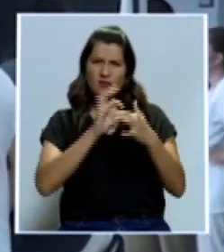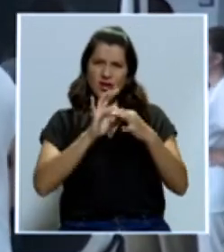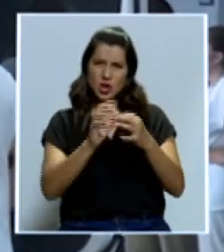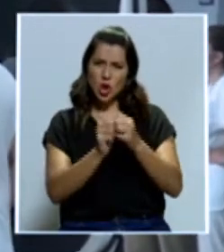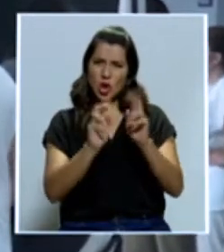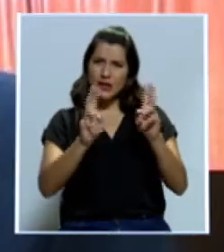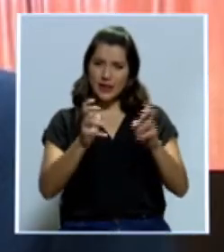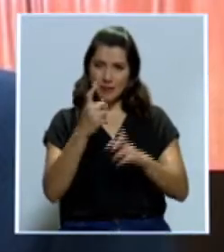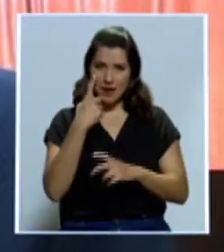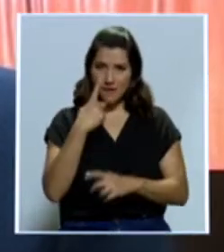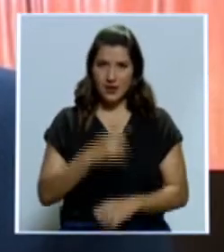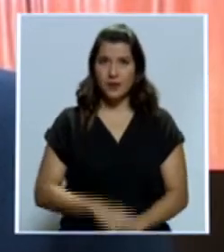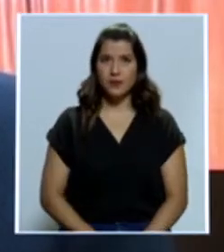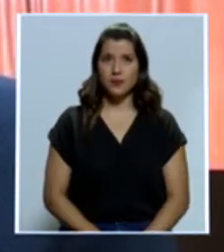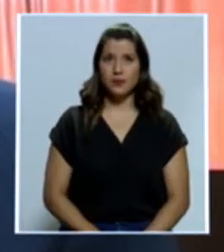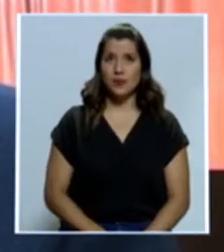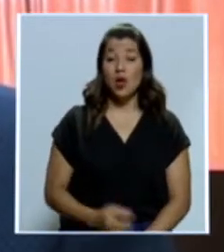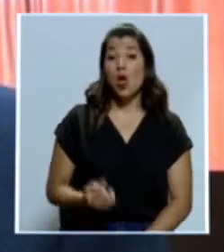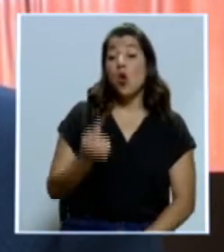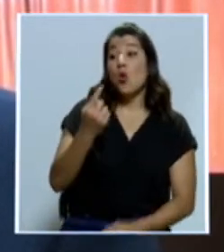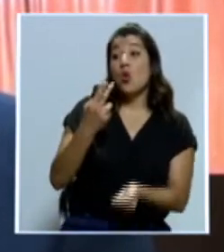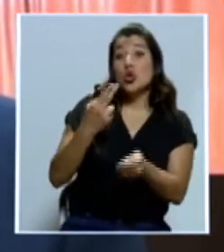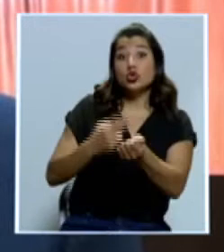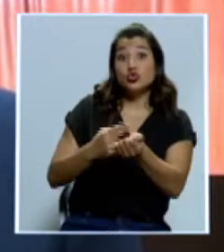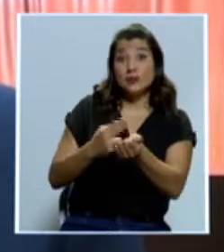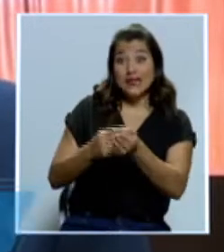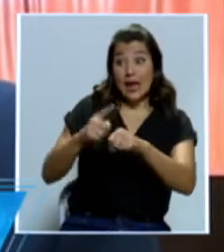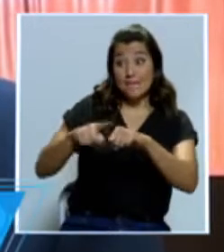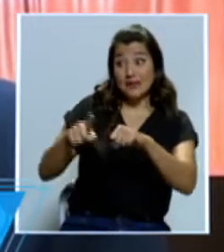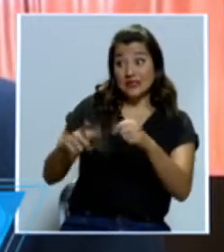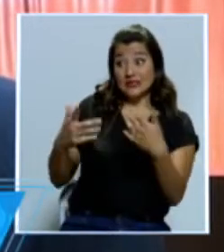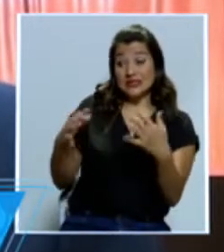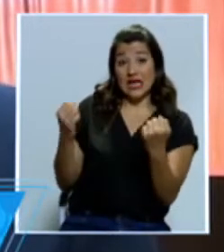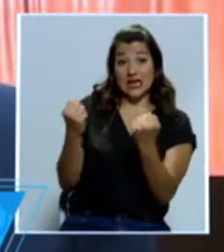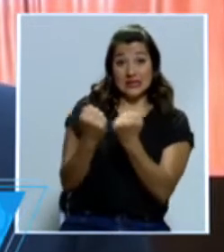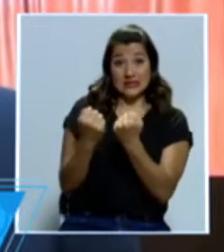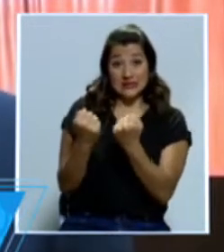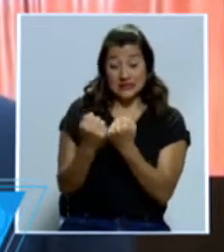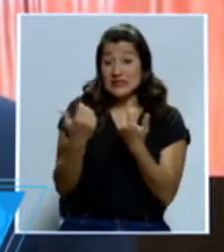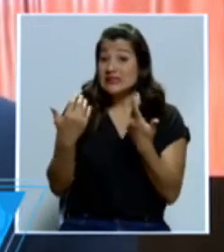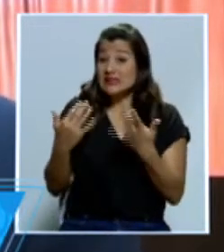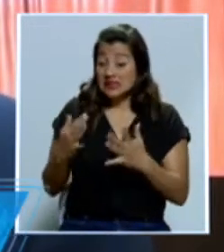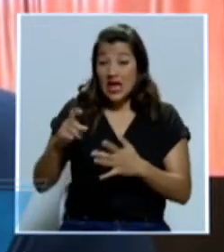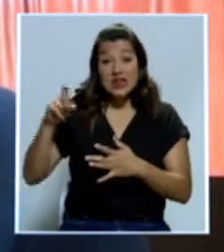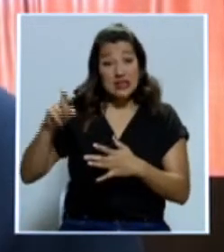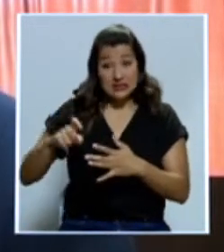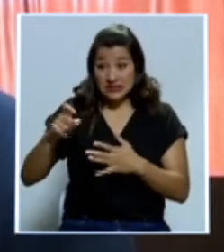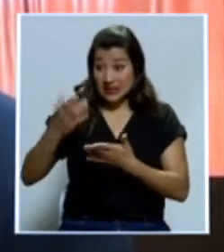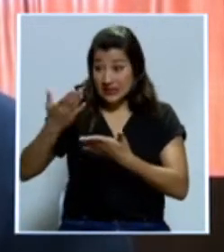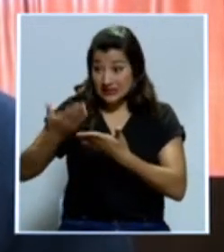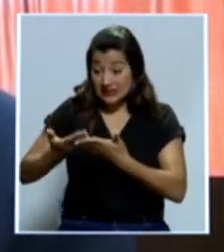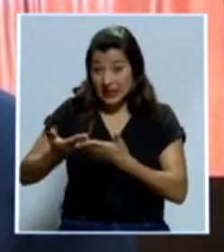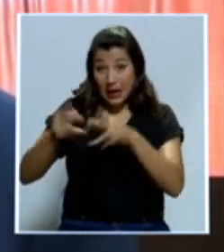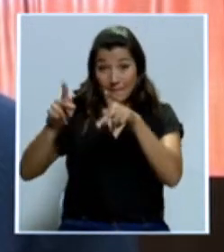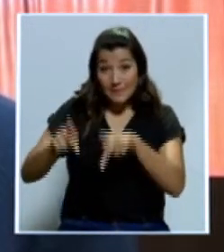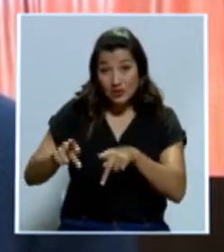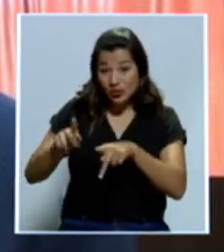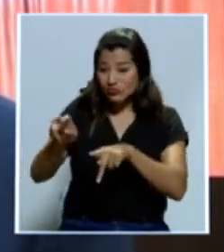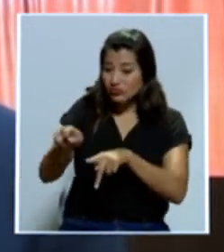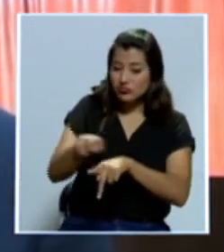Escuchémoslos. Un hospital que en sus servicios está colapsado, que ya implicó traslados desde nuestra zona hacia la